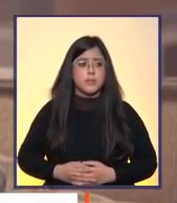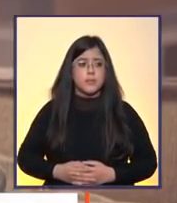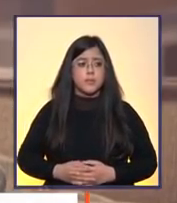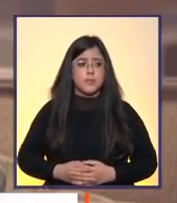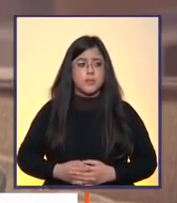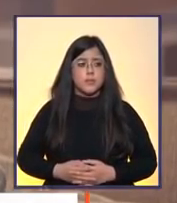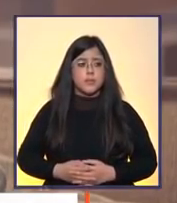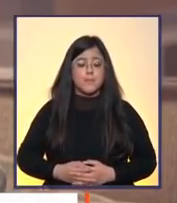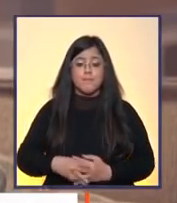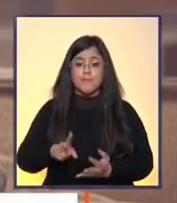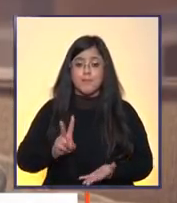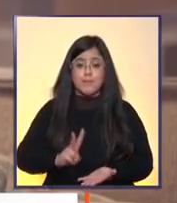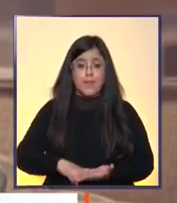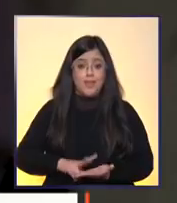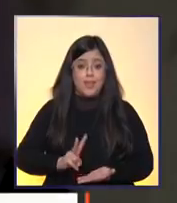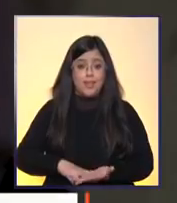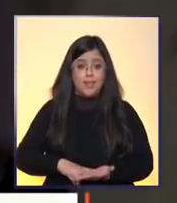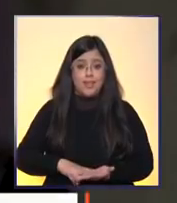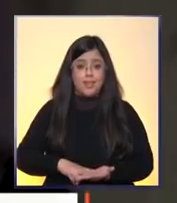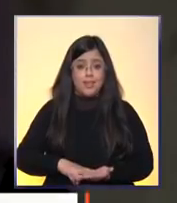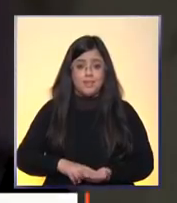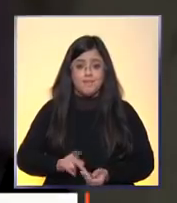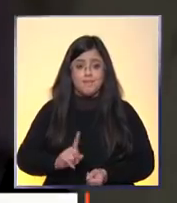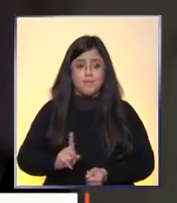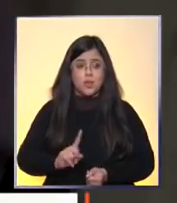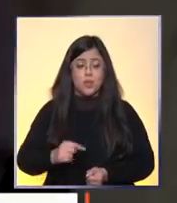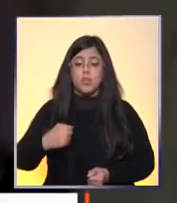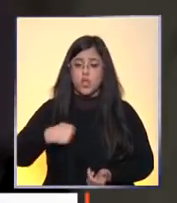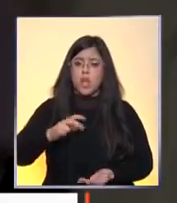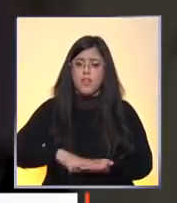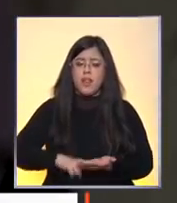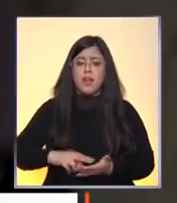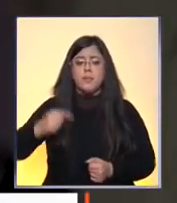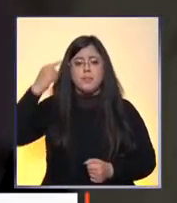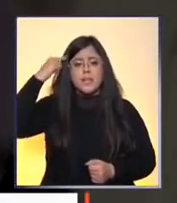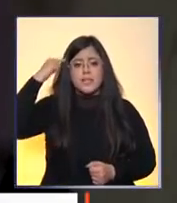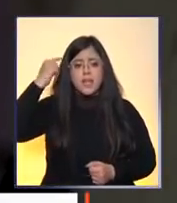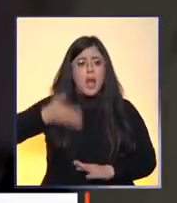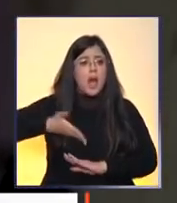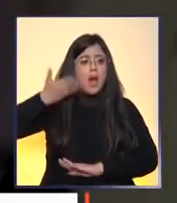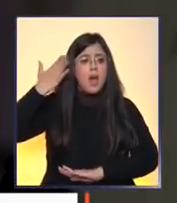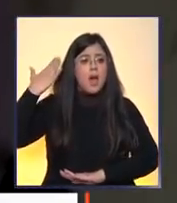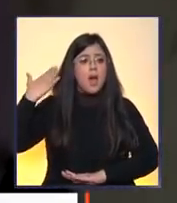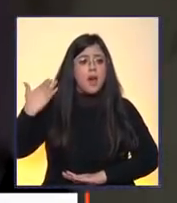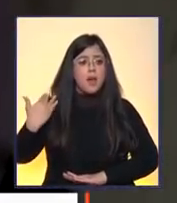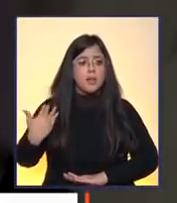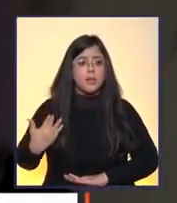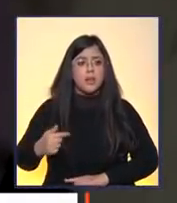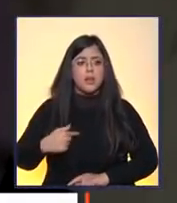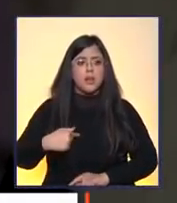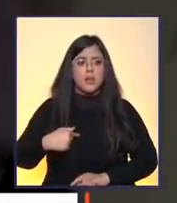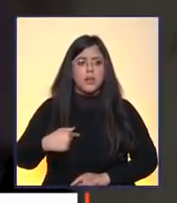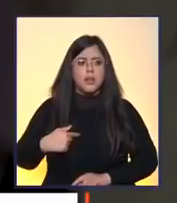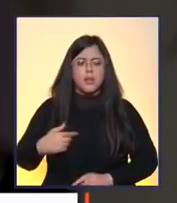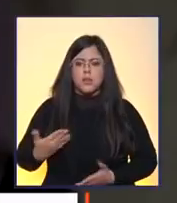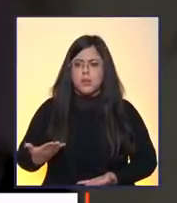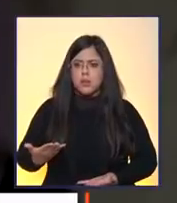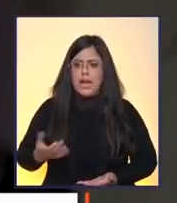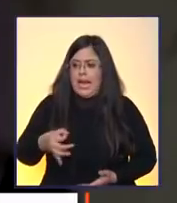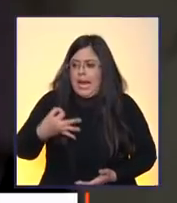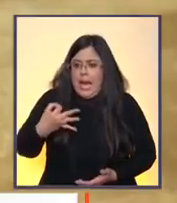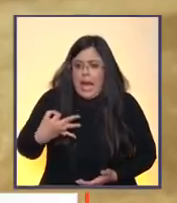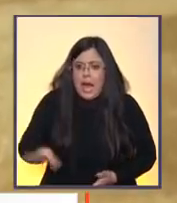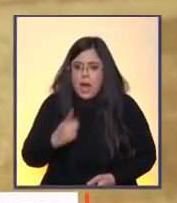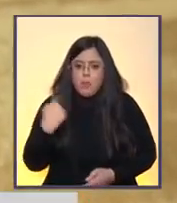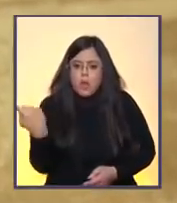La verdad es que no mucho. Yo de verdad que yo pensé que ahí en esos momentos, yo dije, aquí cagan, aquí nos van a echar a todas.